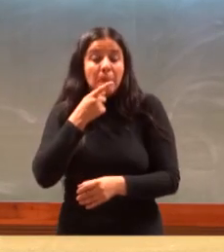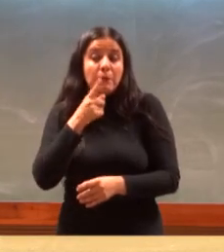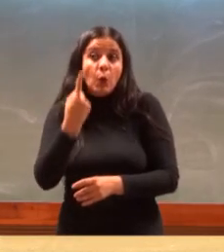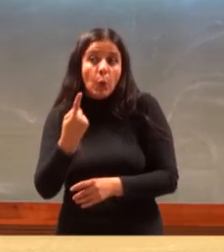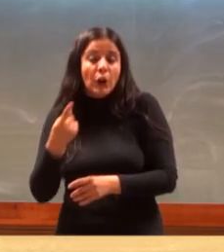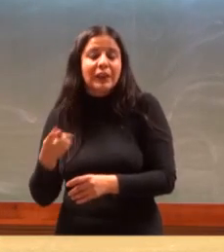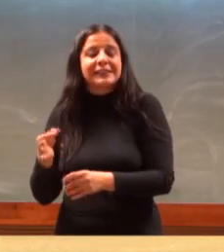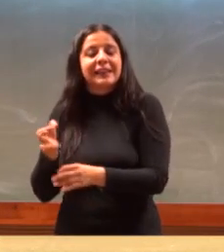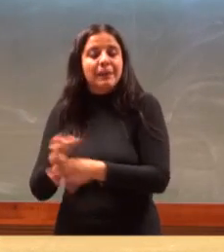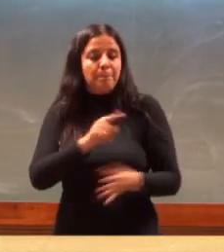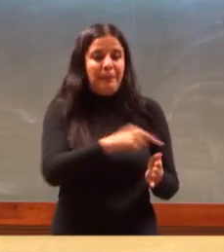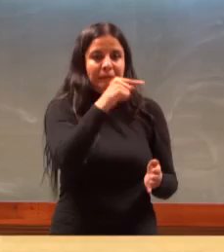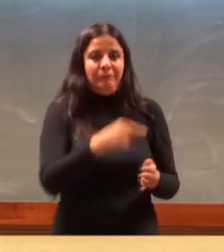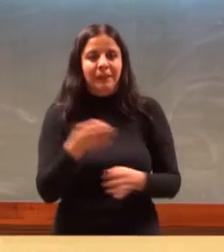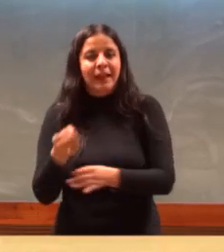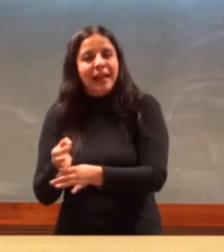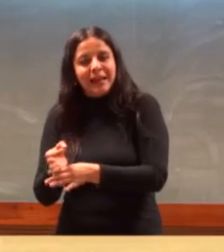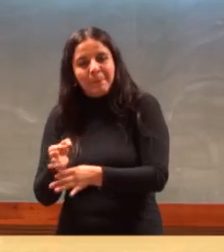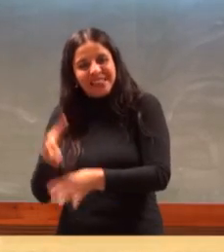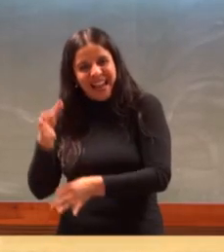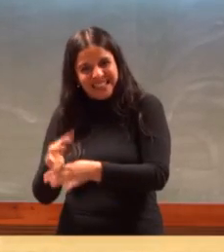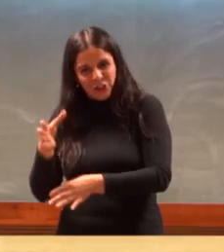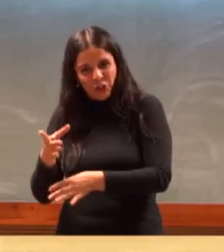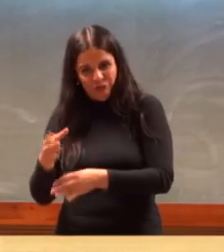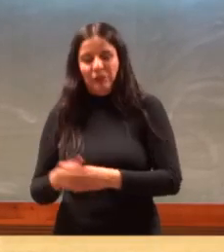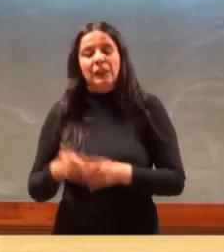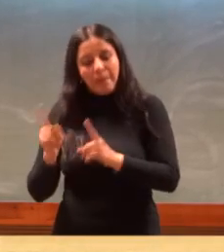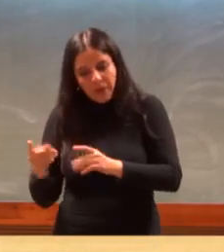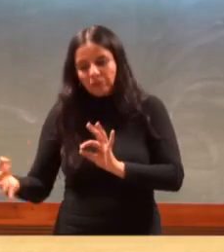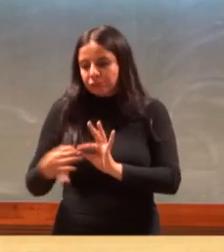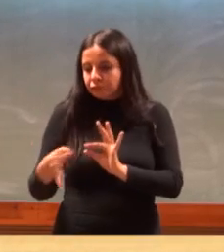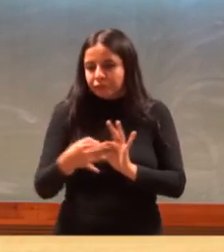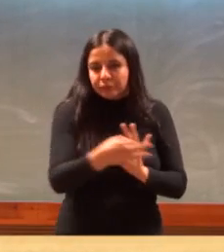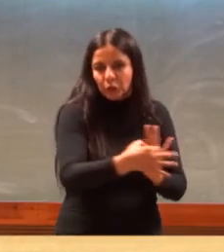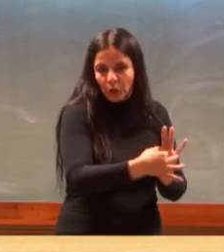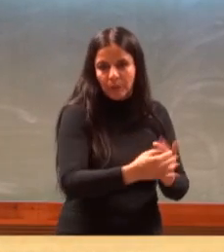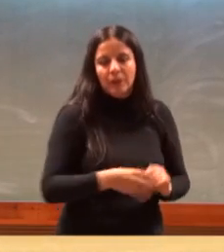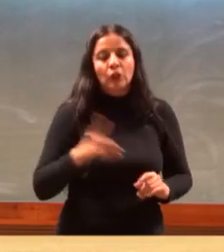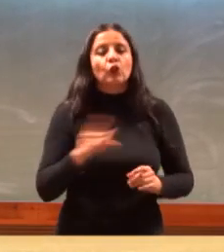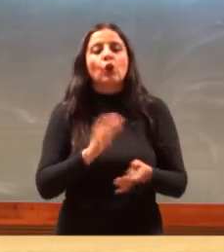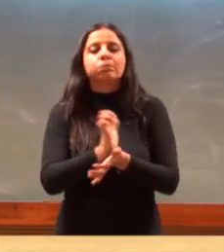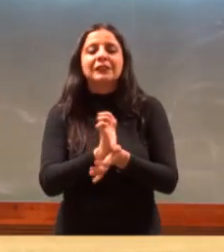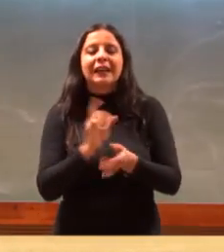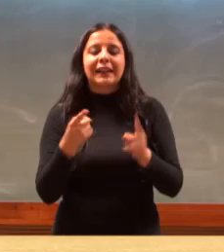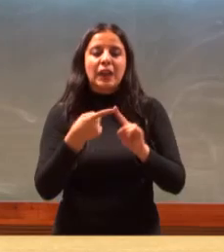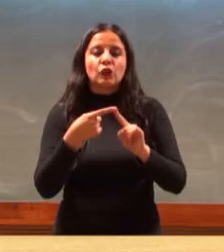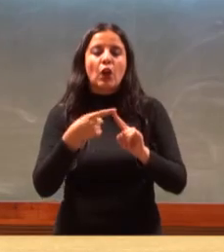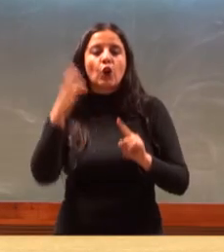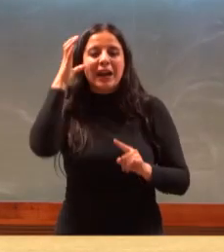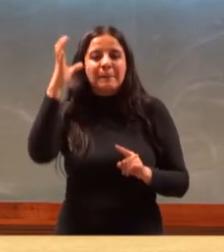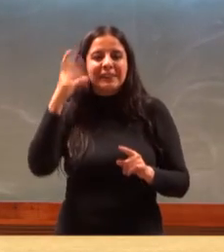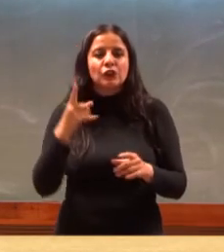y la literatura y especialización en cencias de las ciencias sociales y lo que se hace en extensión respecto a capacitación